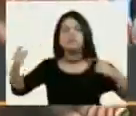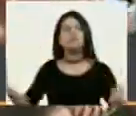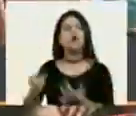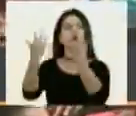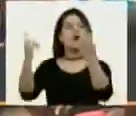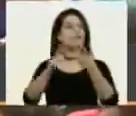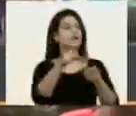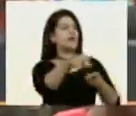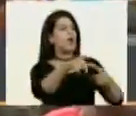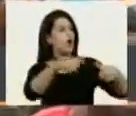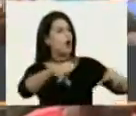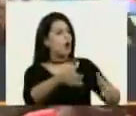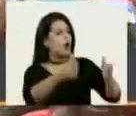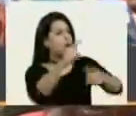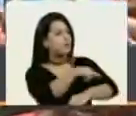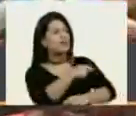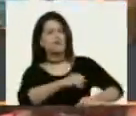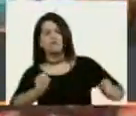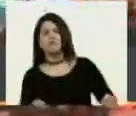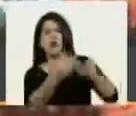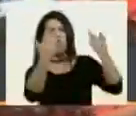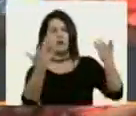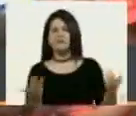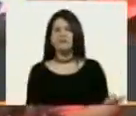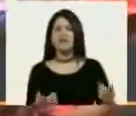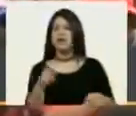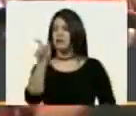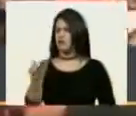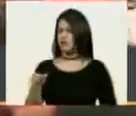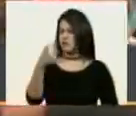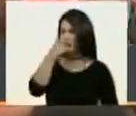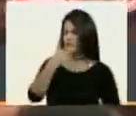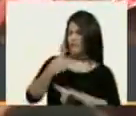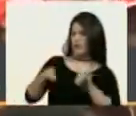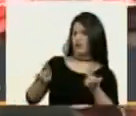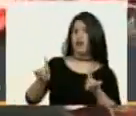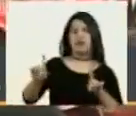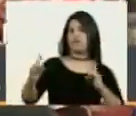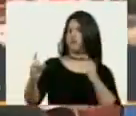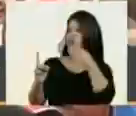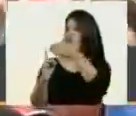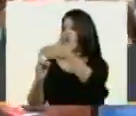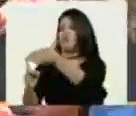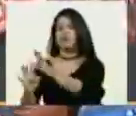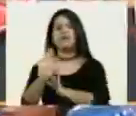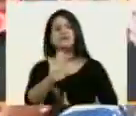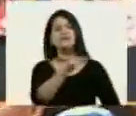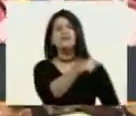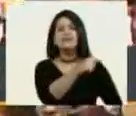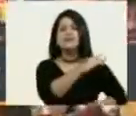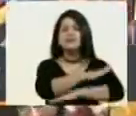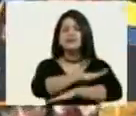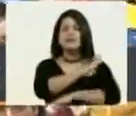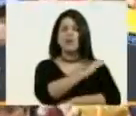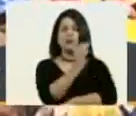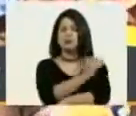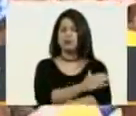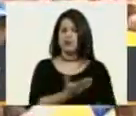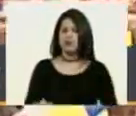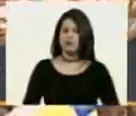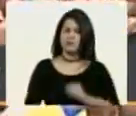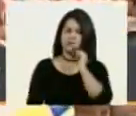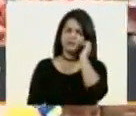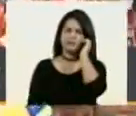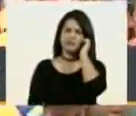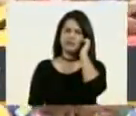quien no sea parecido a ellos. Persiguen al pueblo. Nosotros pudiéramos responderles con la misma